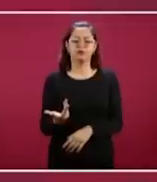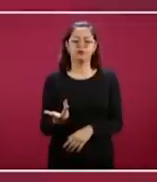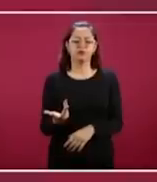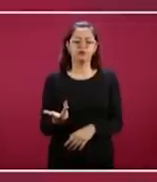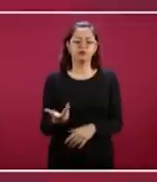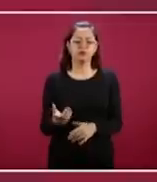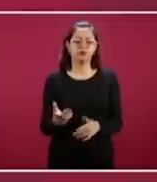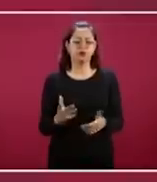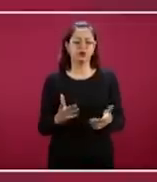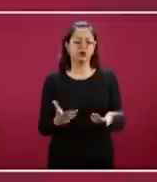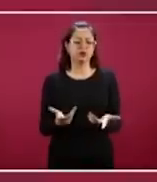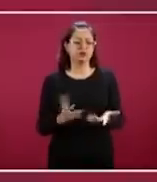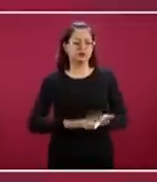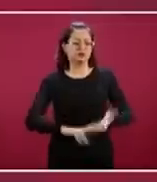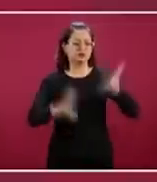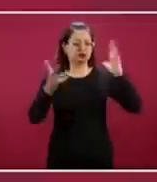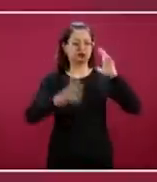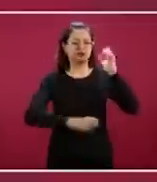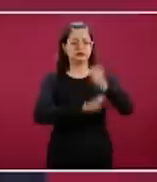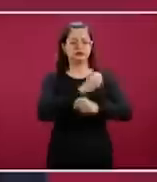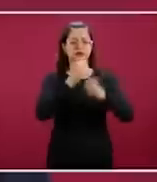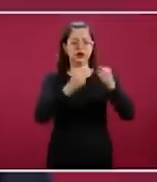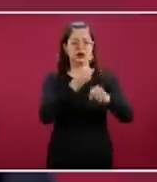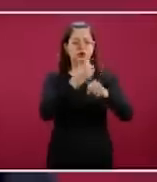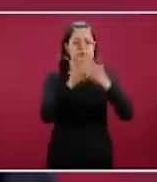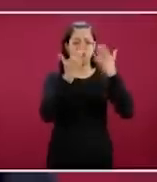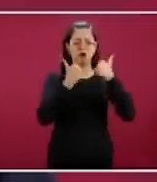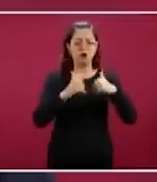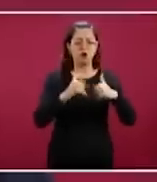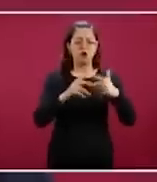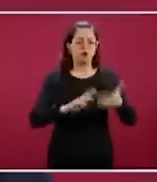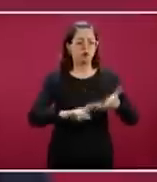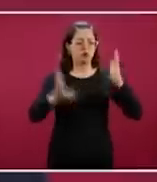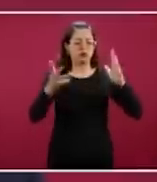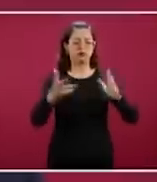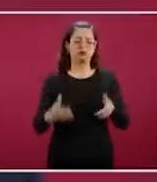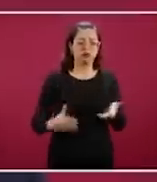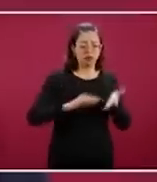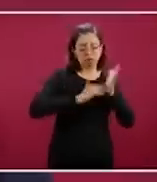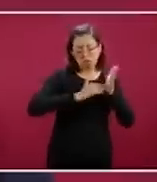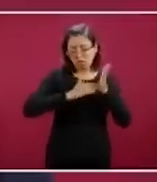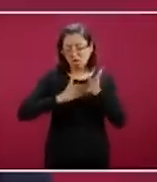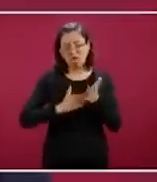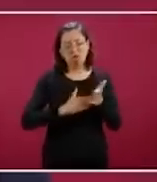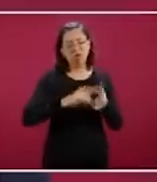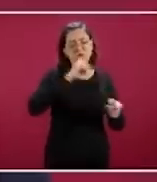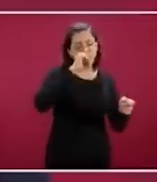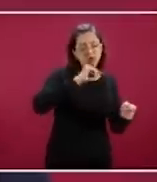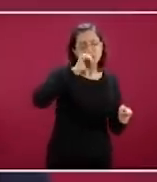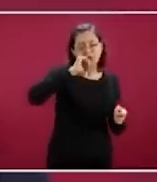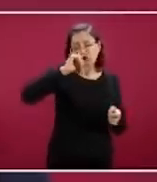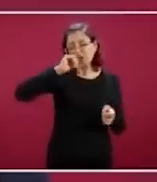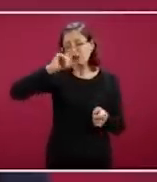enfrentar el problema de la inseguridad y de la violencia, porque fue una estrategia fallida